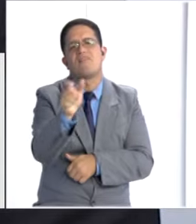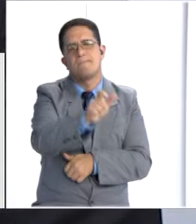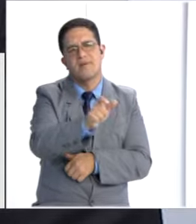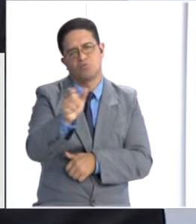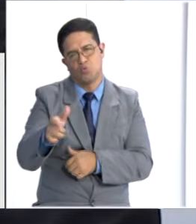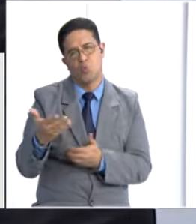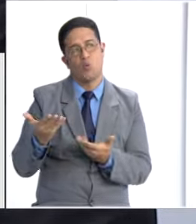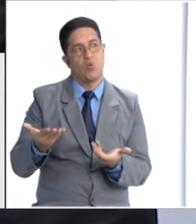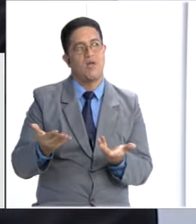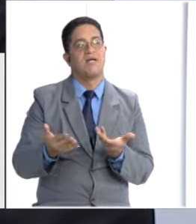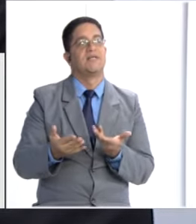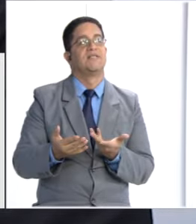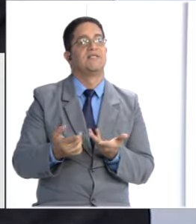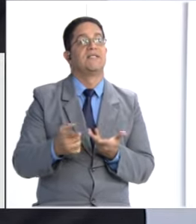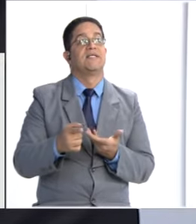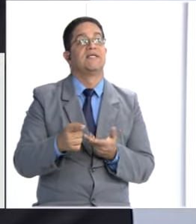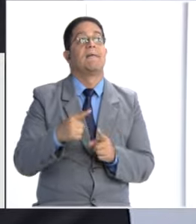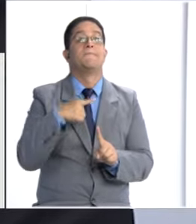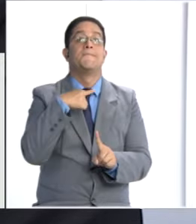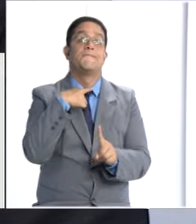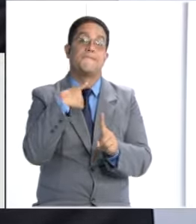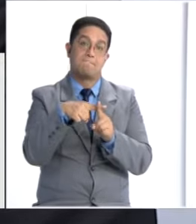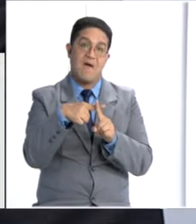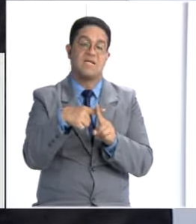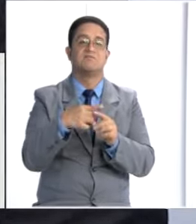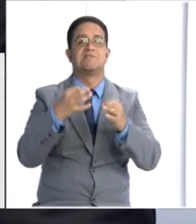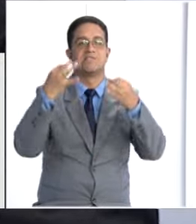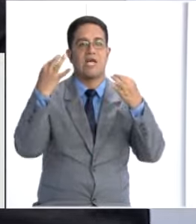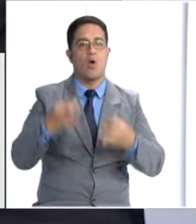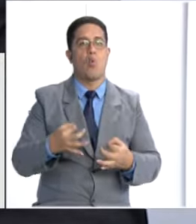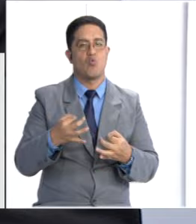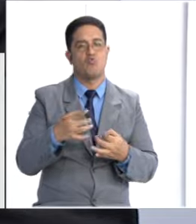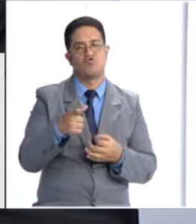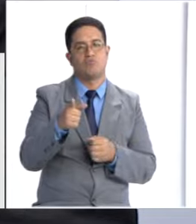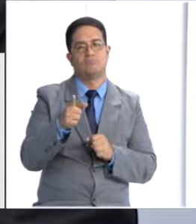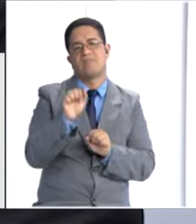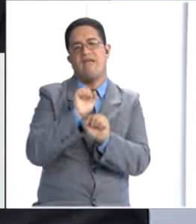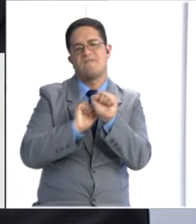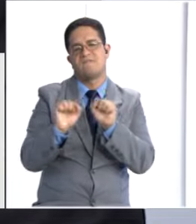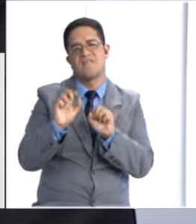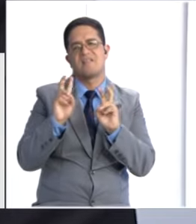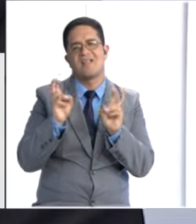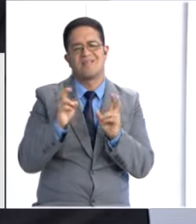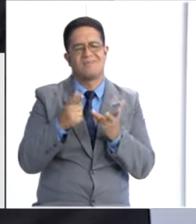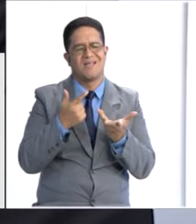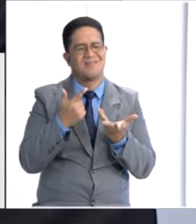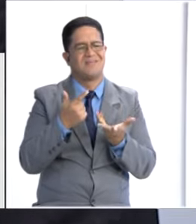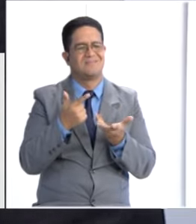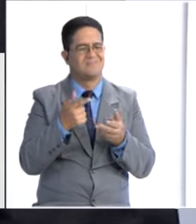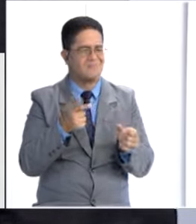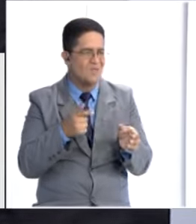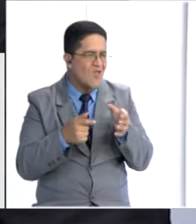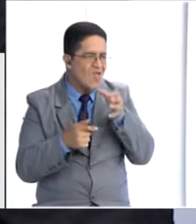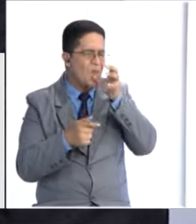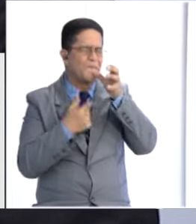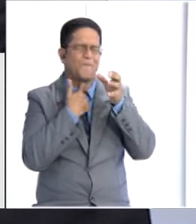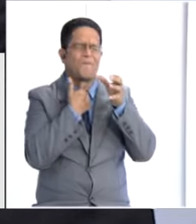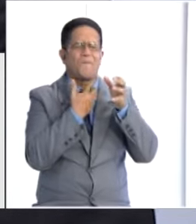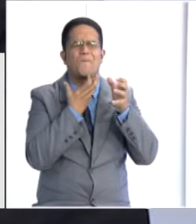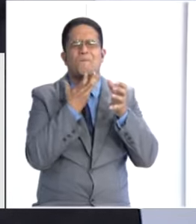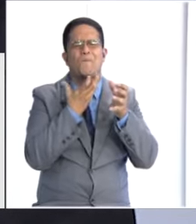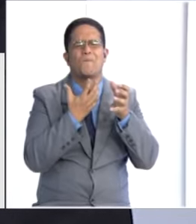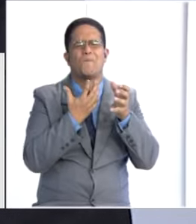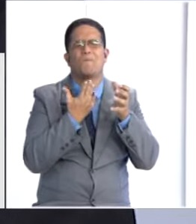Y obviamente es más seguro, más confiable también. Te evitas todo el tema del sabor amargo, no sé,